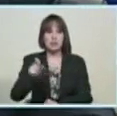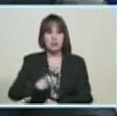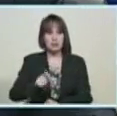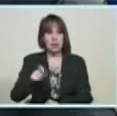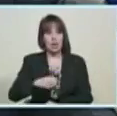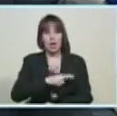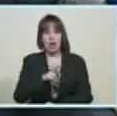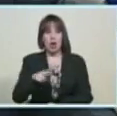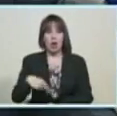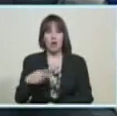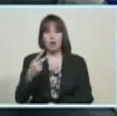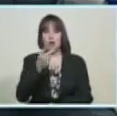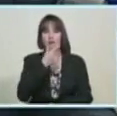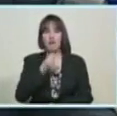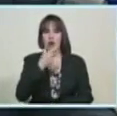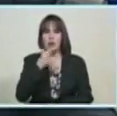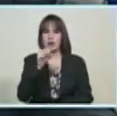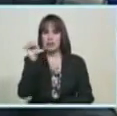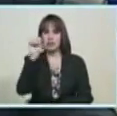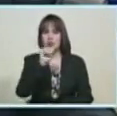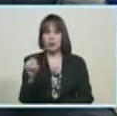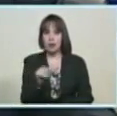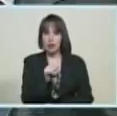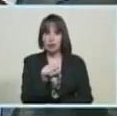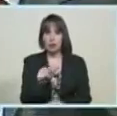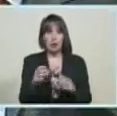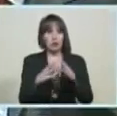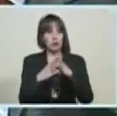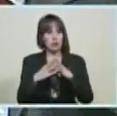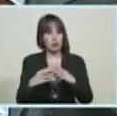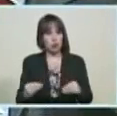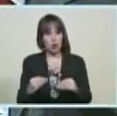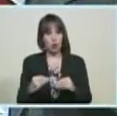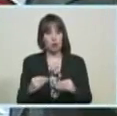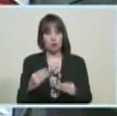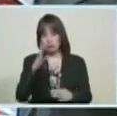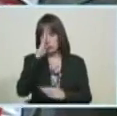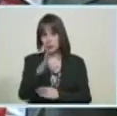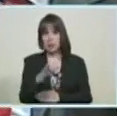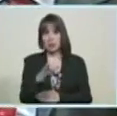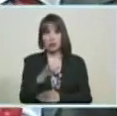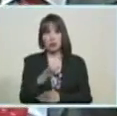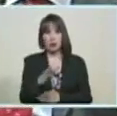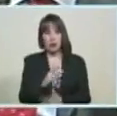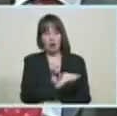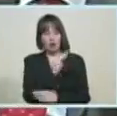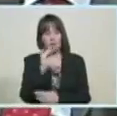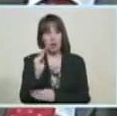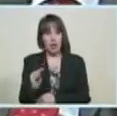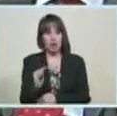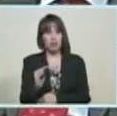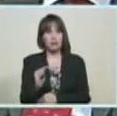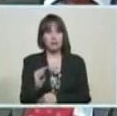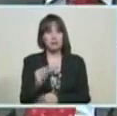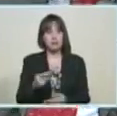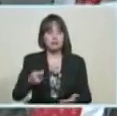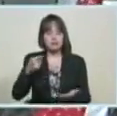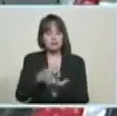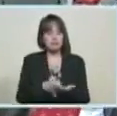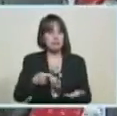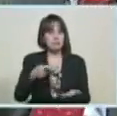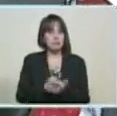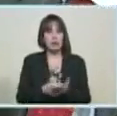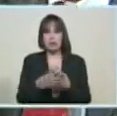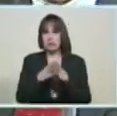a nuestro Bolívar soberano. Todas aquellas personas que reciben a través de la plataforma algún tipo de protección, pensiones,